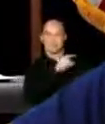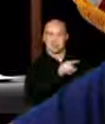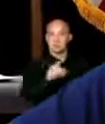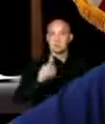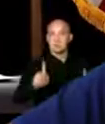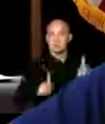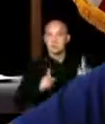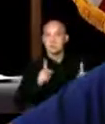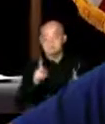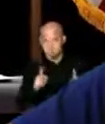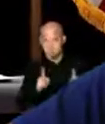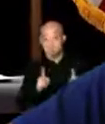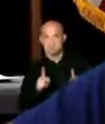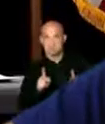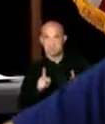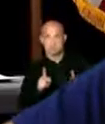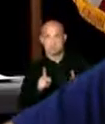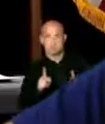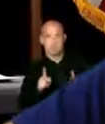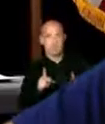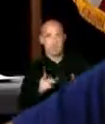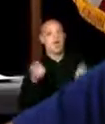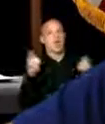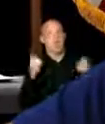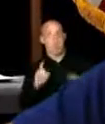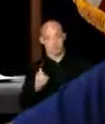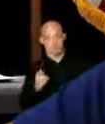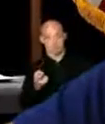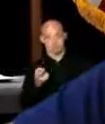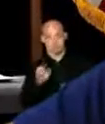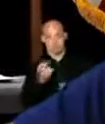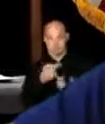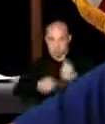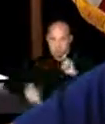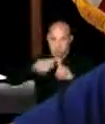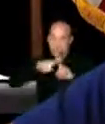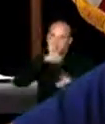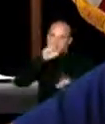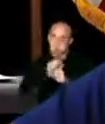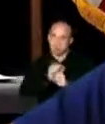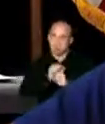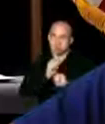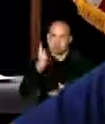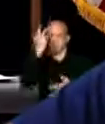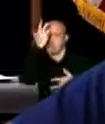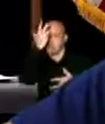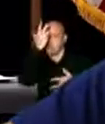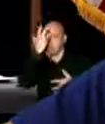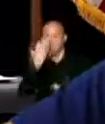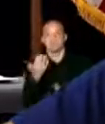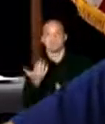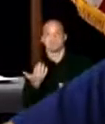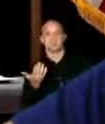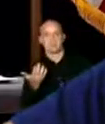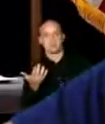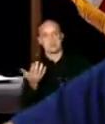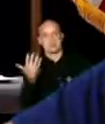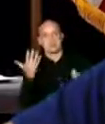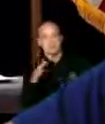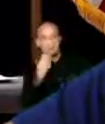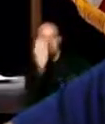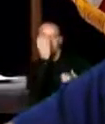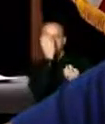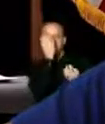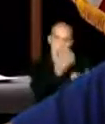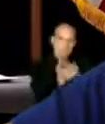los auto parts. Así que, señoras y señores, los bancos, 25%, no puede haber fila. De haber